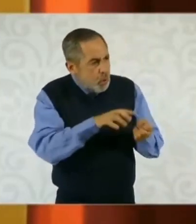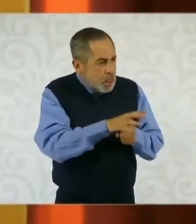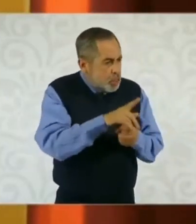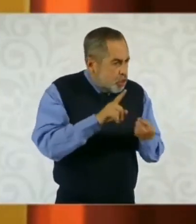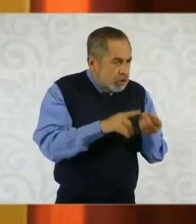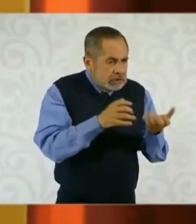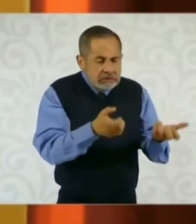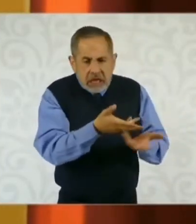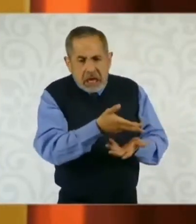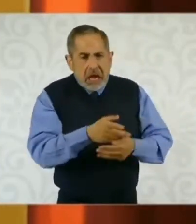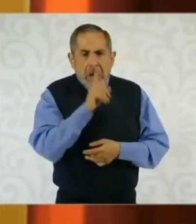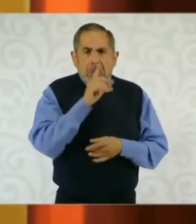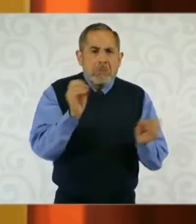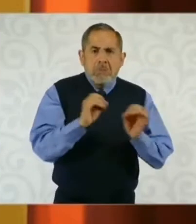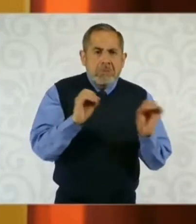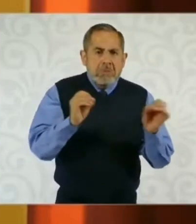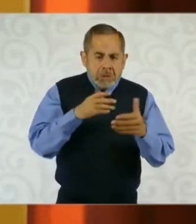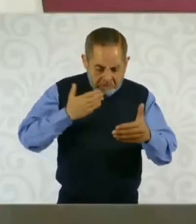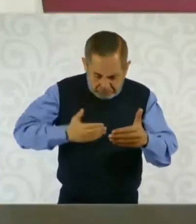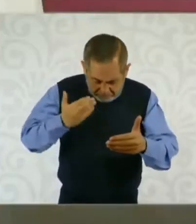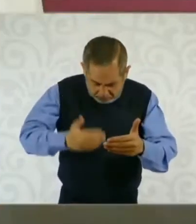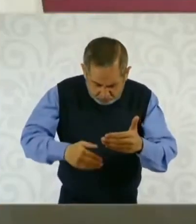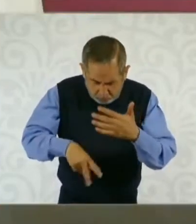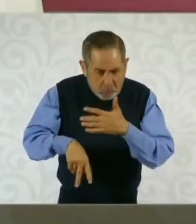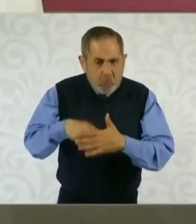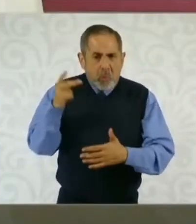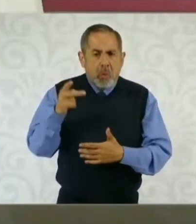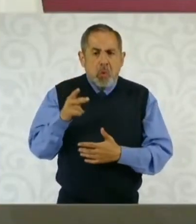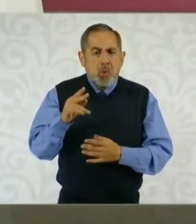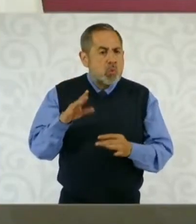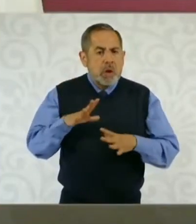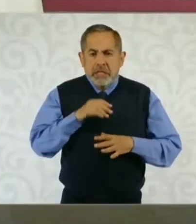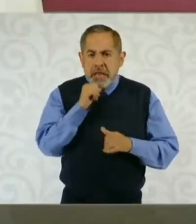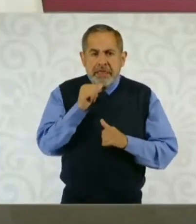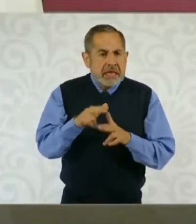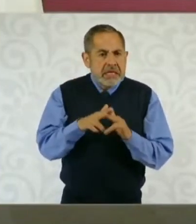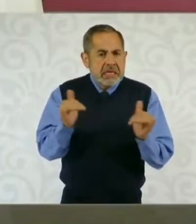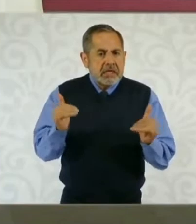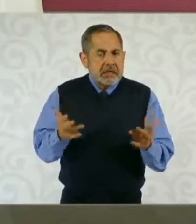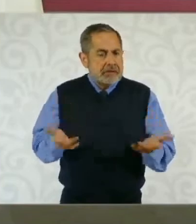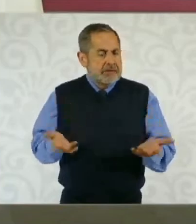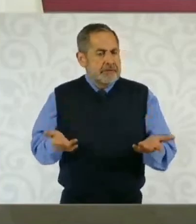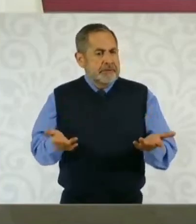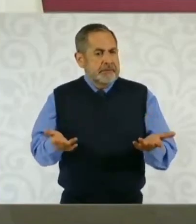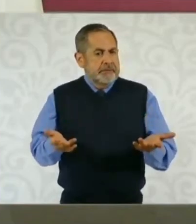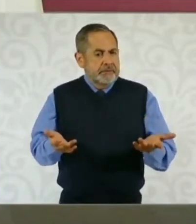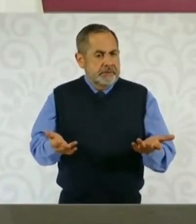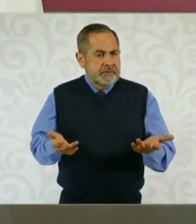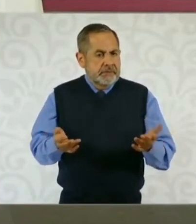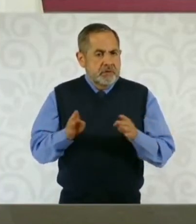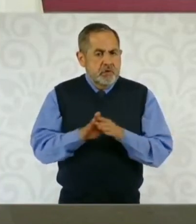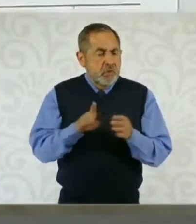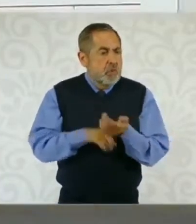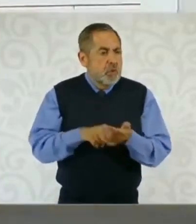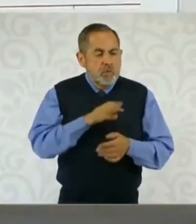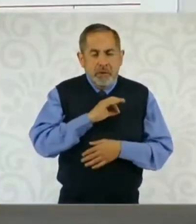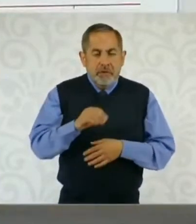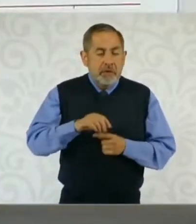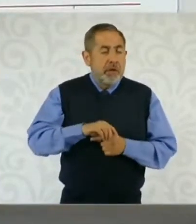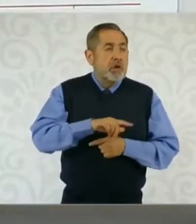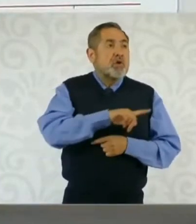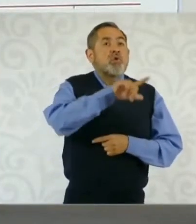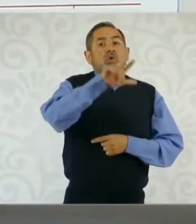ni el destino que tuvieron las cosas que eventualmente se compraron. De hecho, hasta casi 9